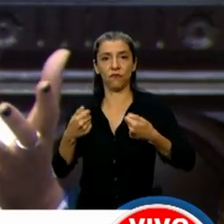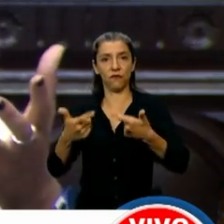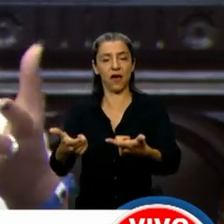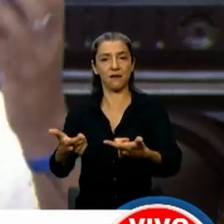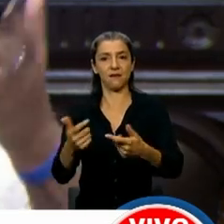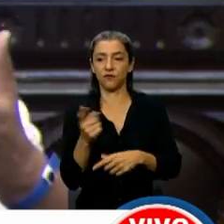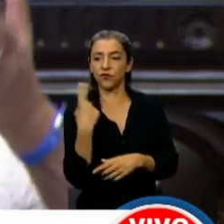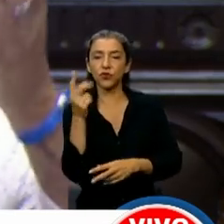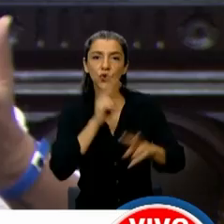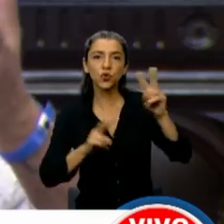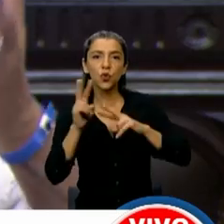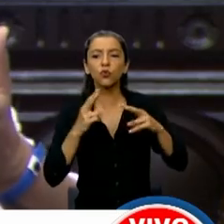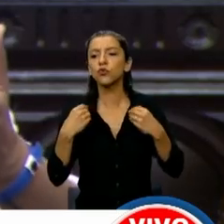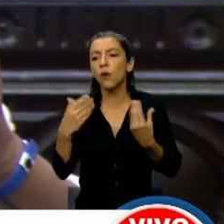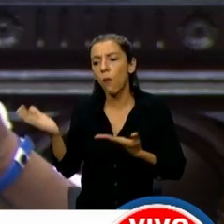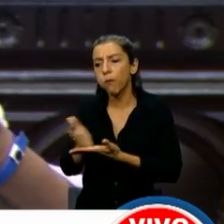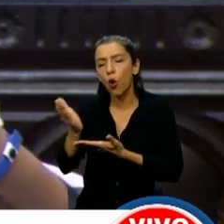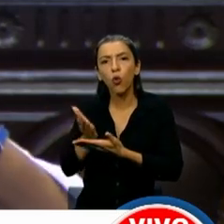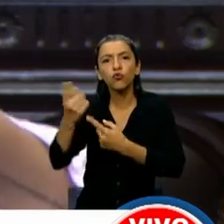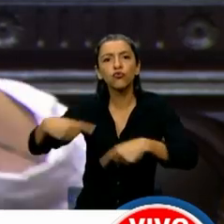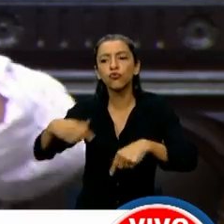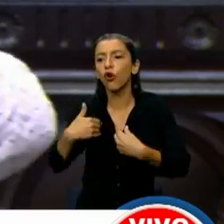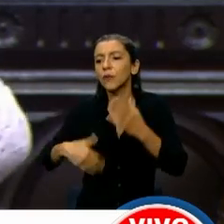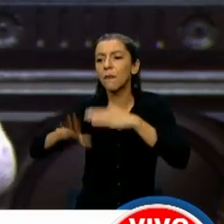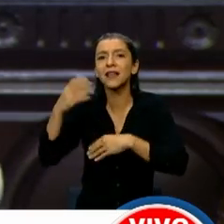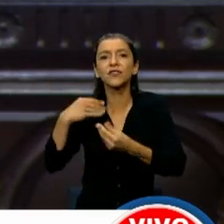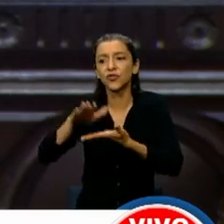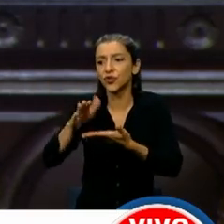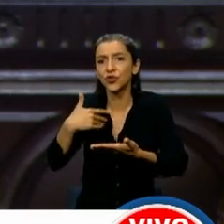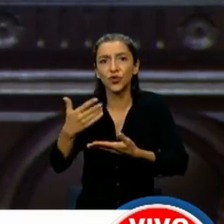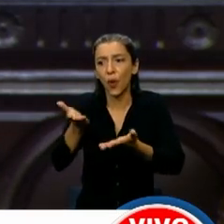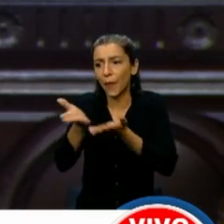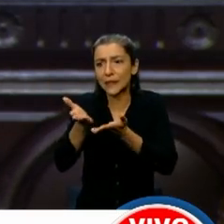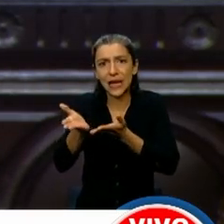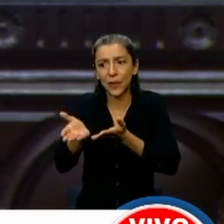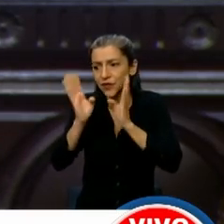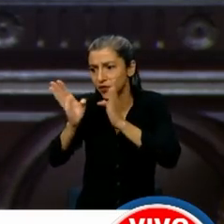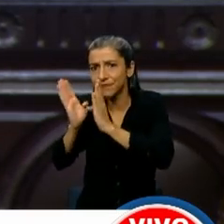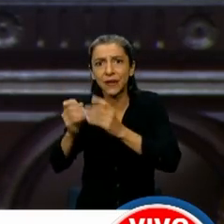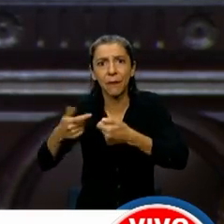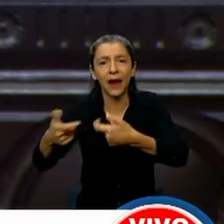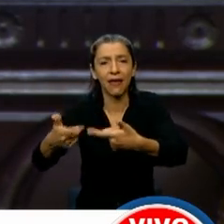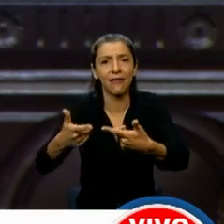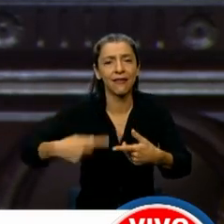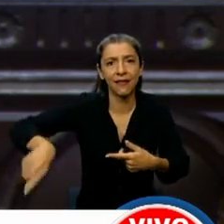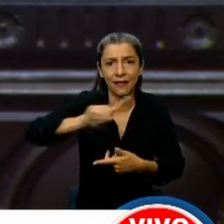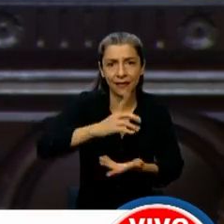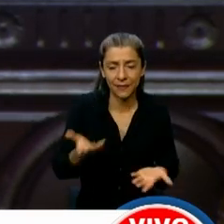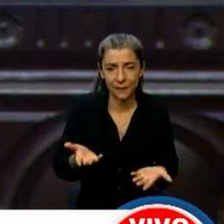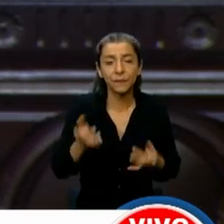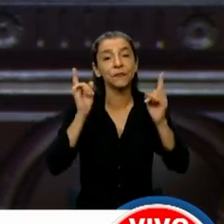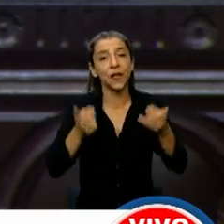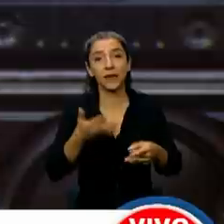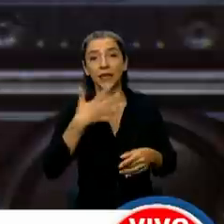la producción de bienes y servicios y por otro lado entendemos que serían los ingresos